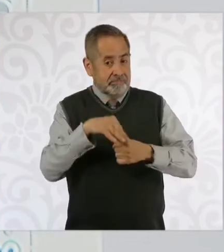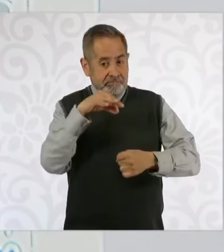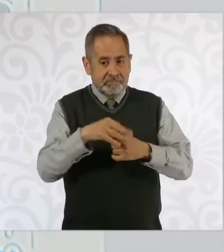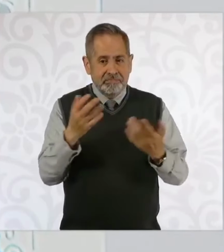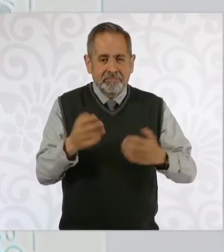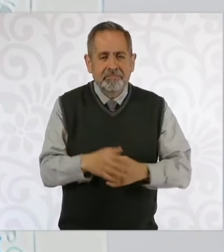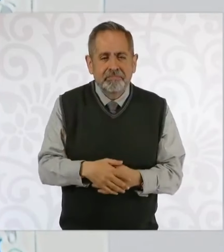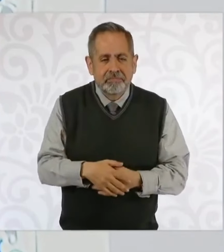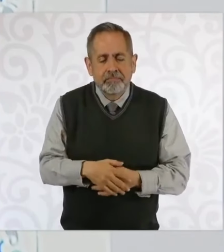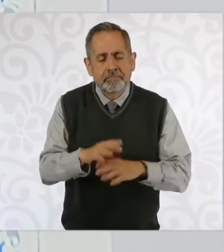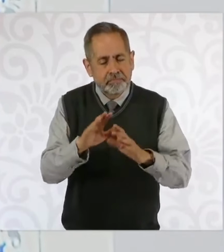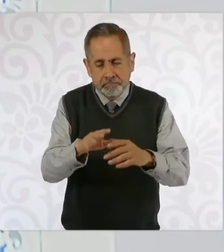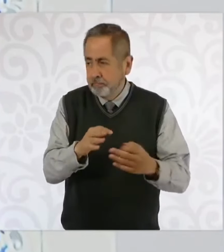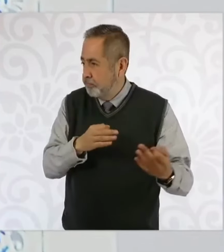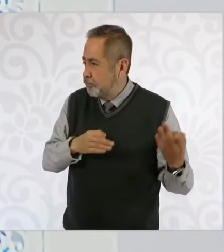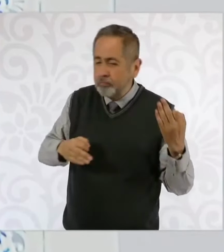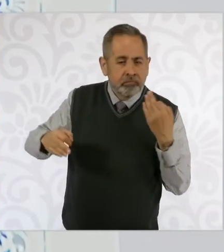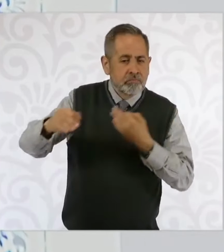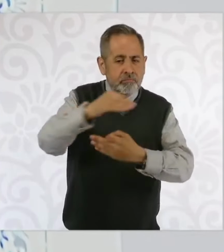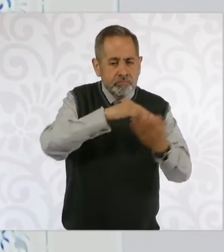Todo servidor público,